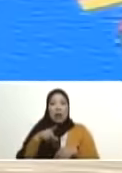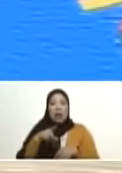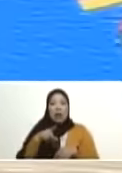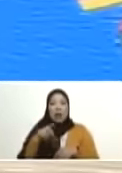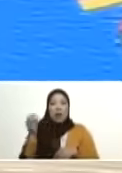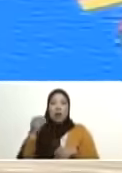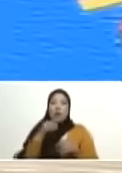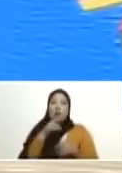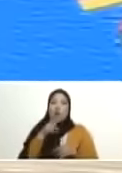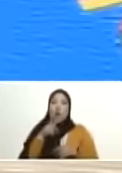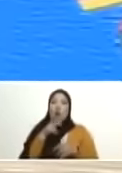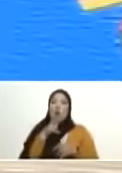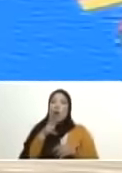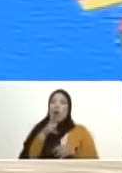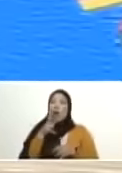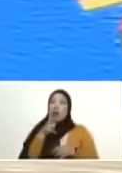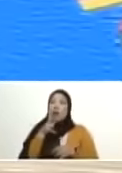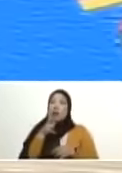más absoluto